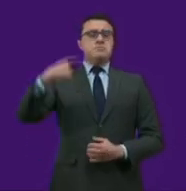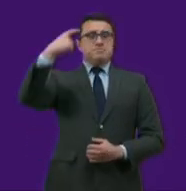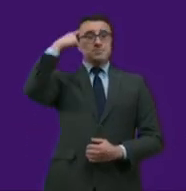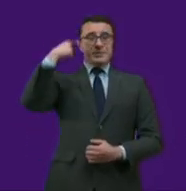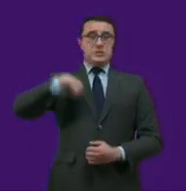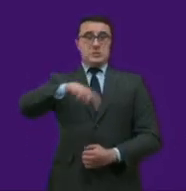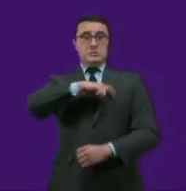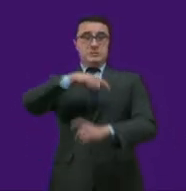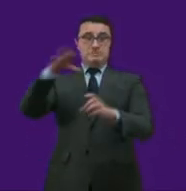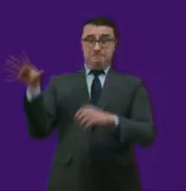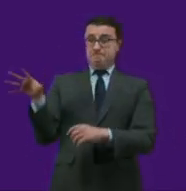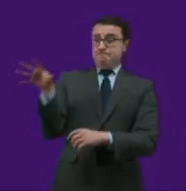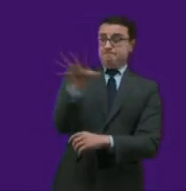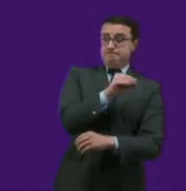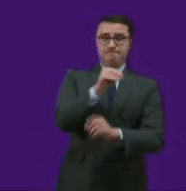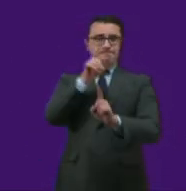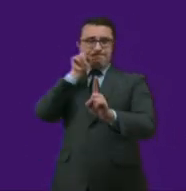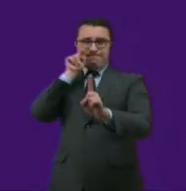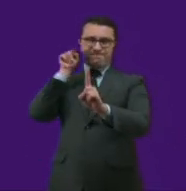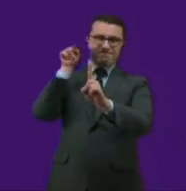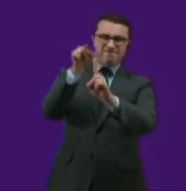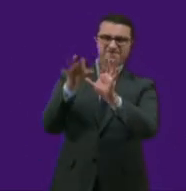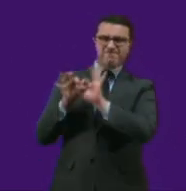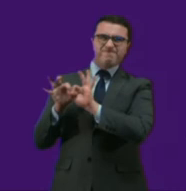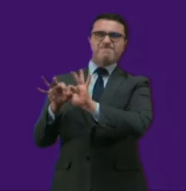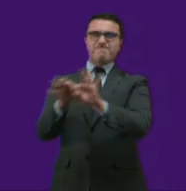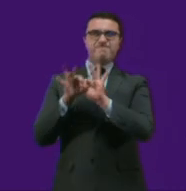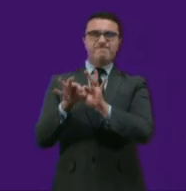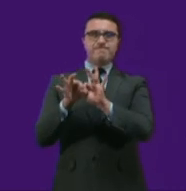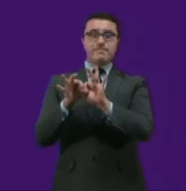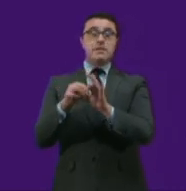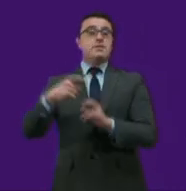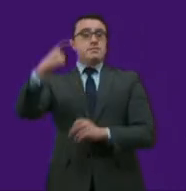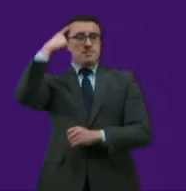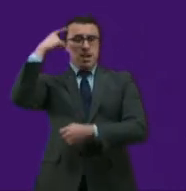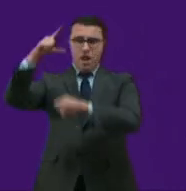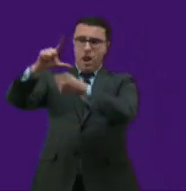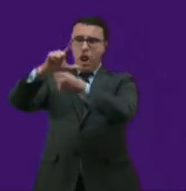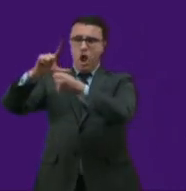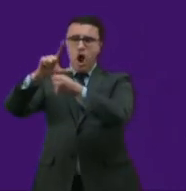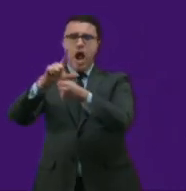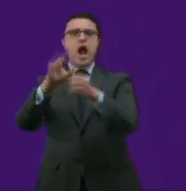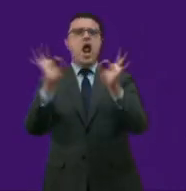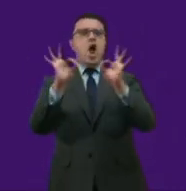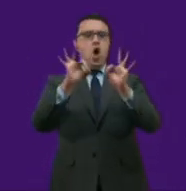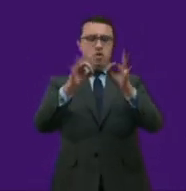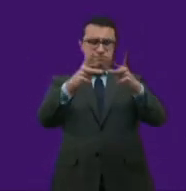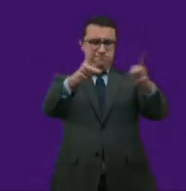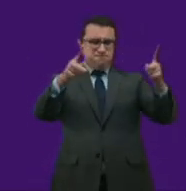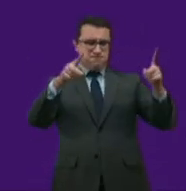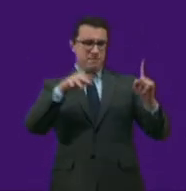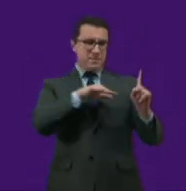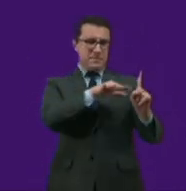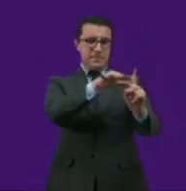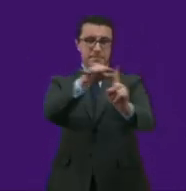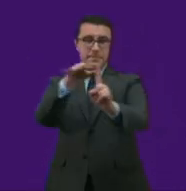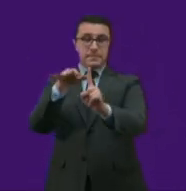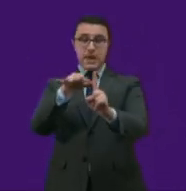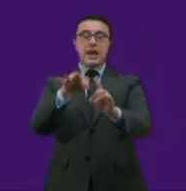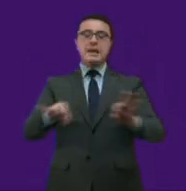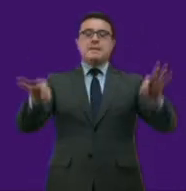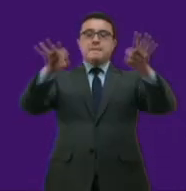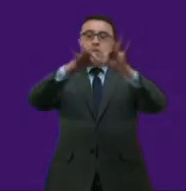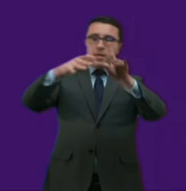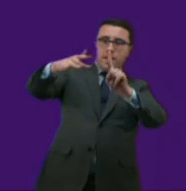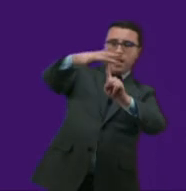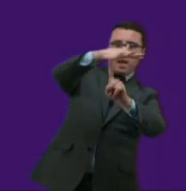que mirar todos. Y de todos nosotros depende también que de manera local y en los puntos de influencia que tenemos, pues se creen, digamos, que esos ambientes de